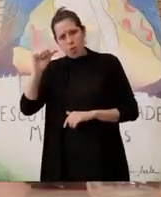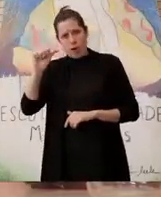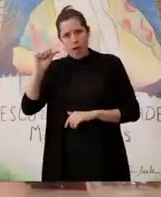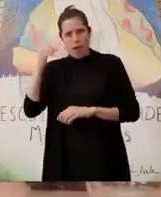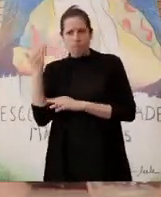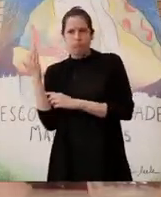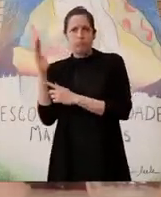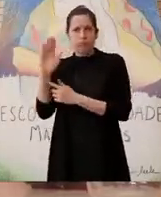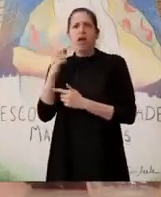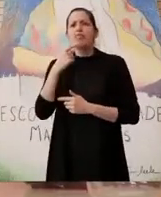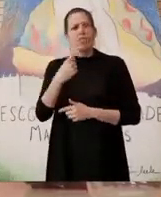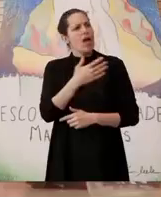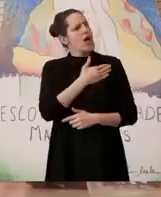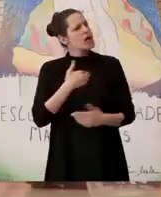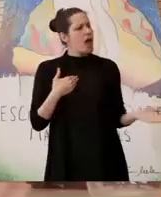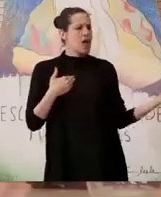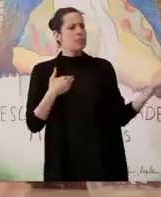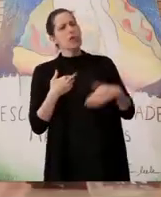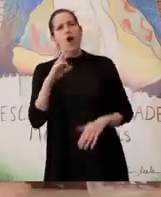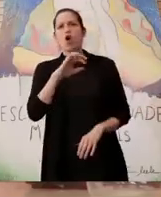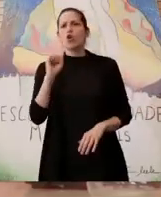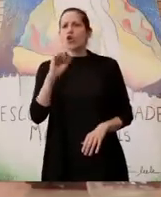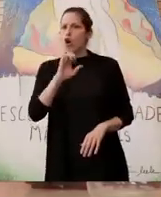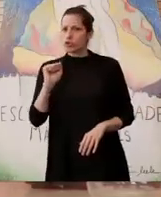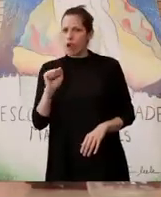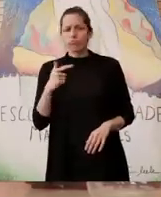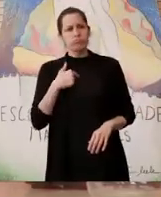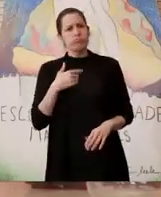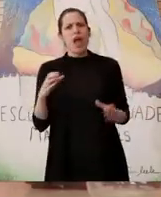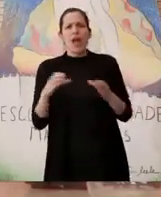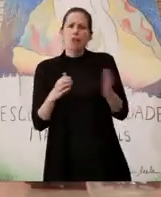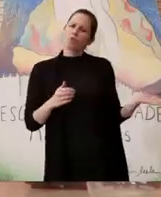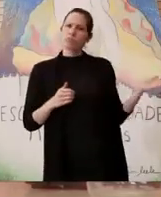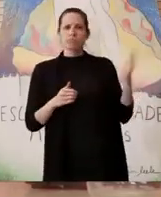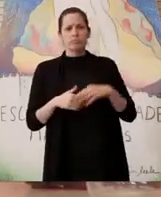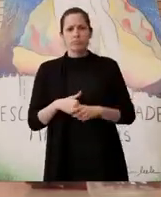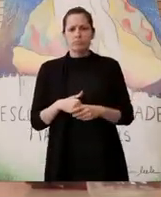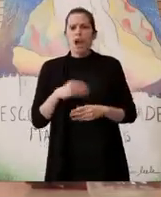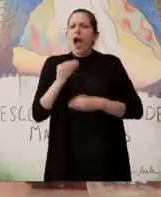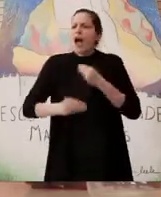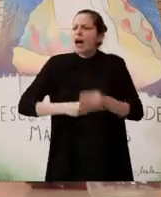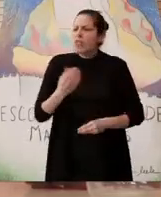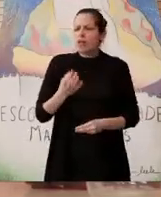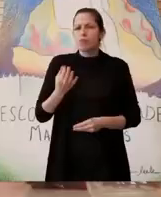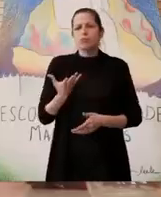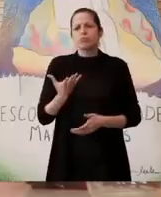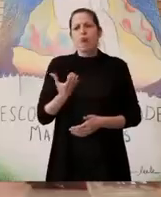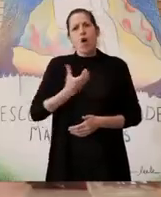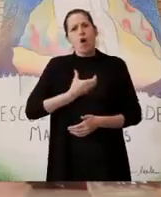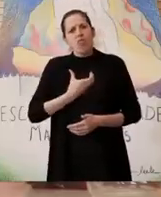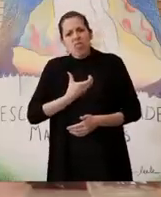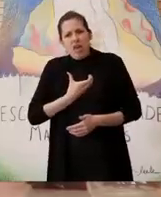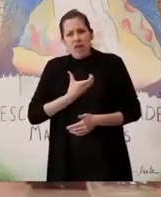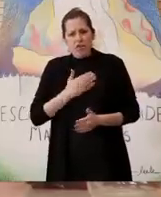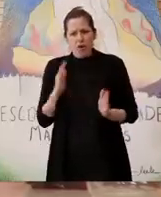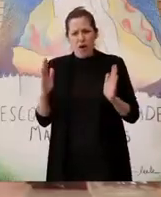de vecinos dijo mi equipo ya lleva yo a Rosa mi equipo allá vamos qué hacemos entramos en un ayuntamiento que